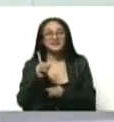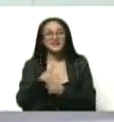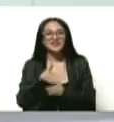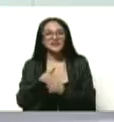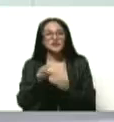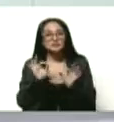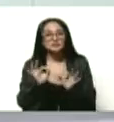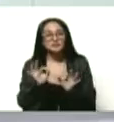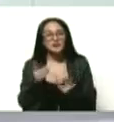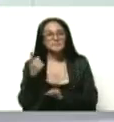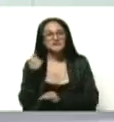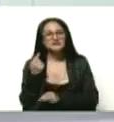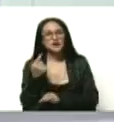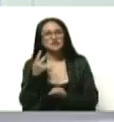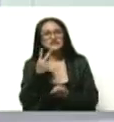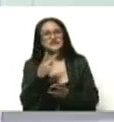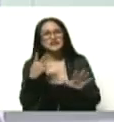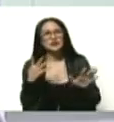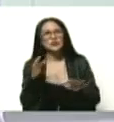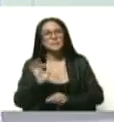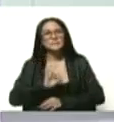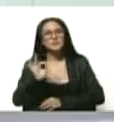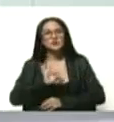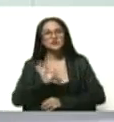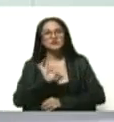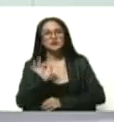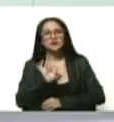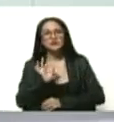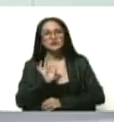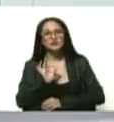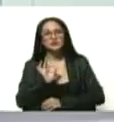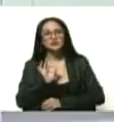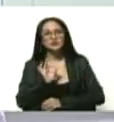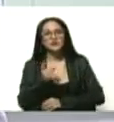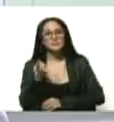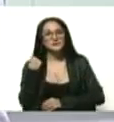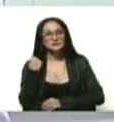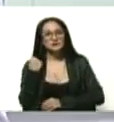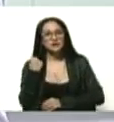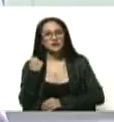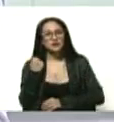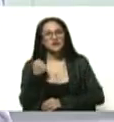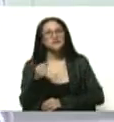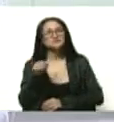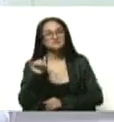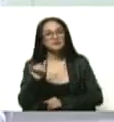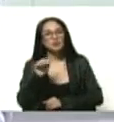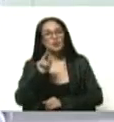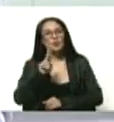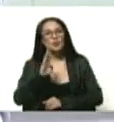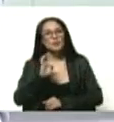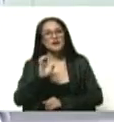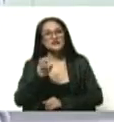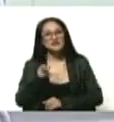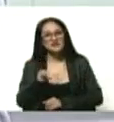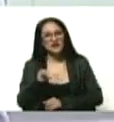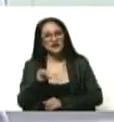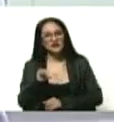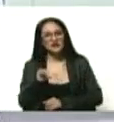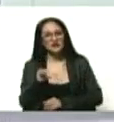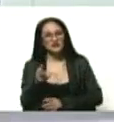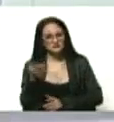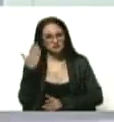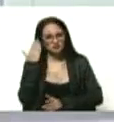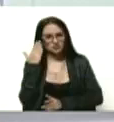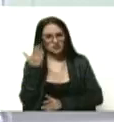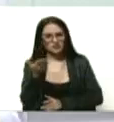que el pasado fue el 79% y seguramente en el de VCE posiblemente se vea que